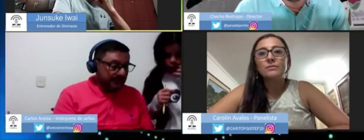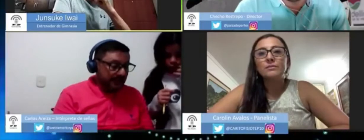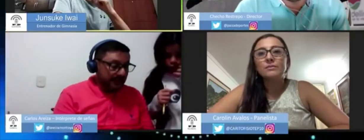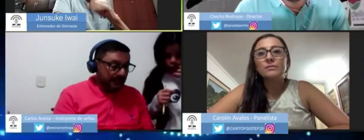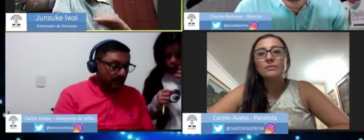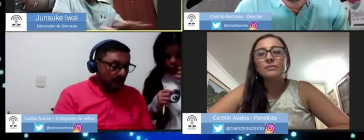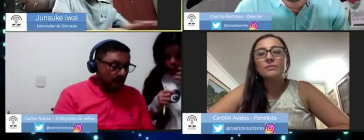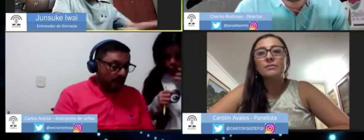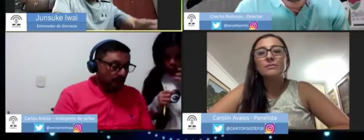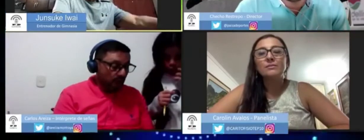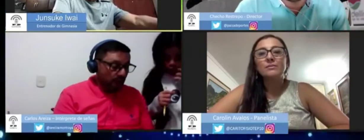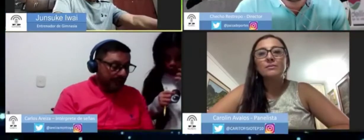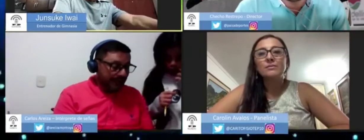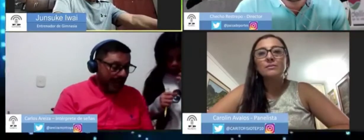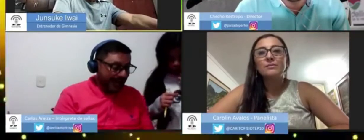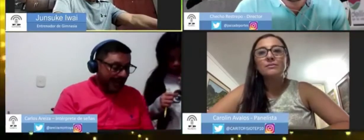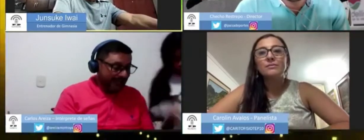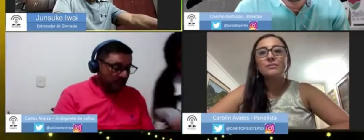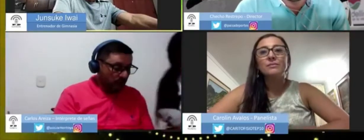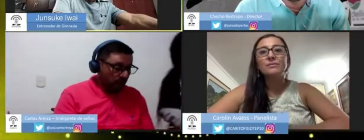Mejor dicho,